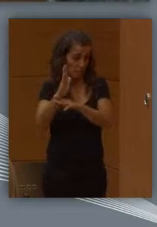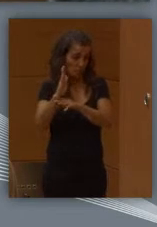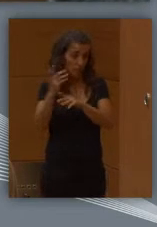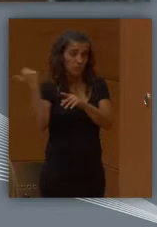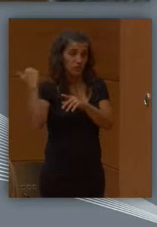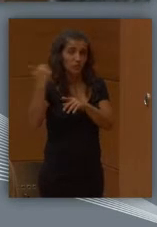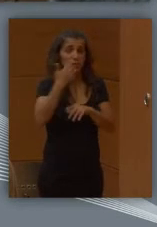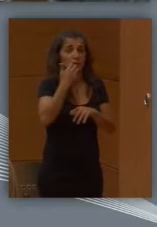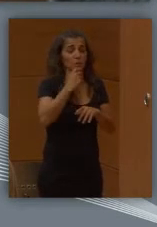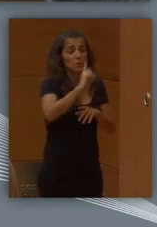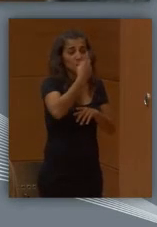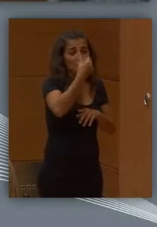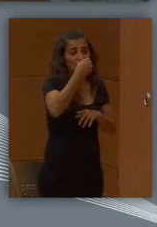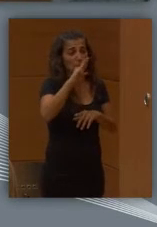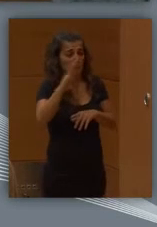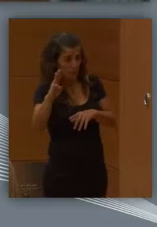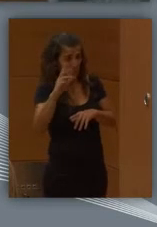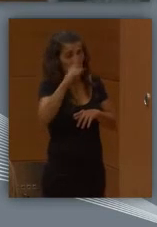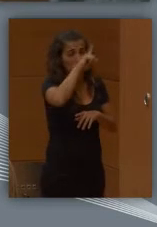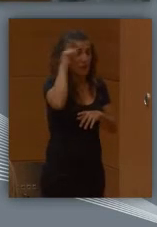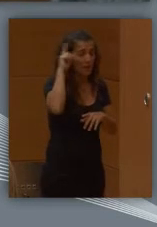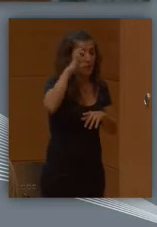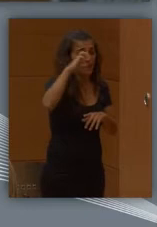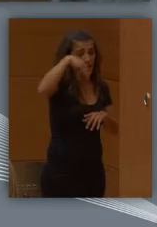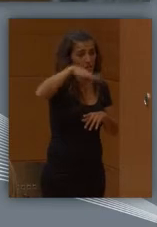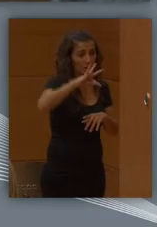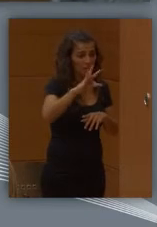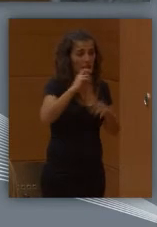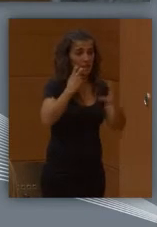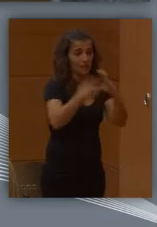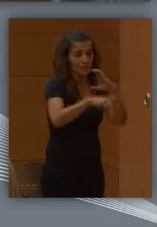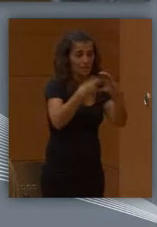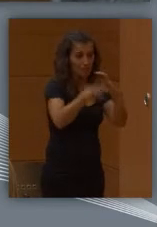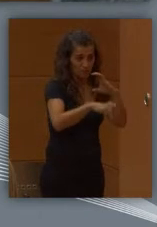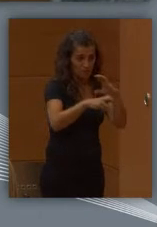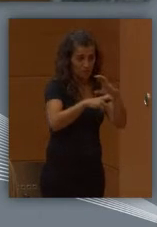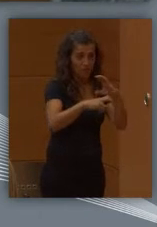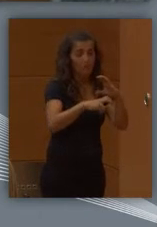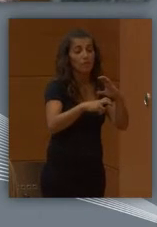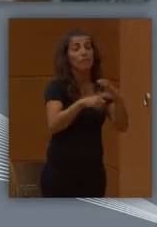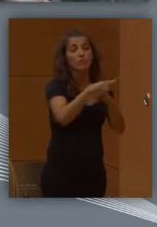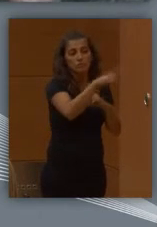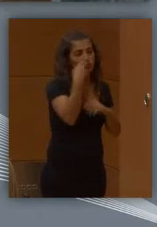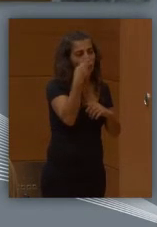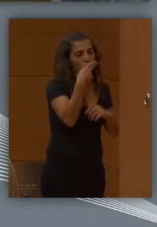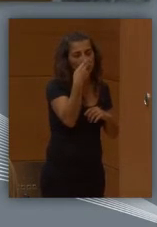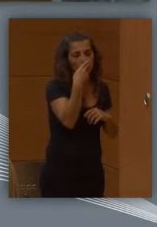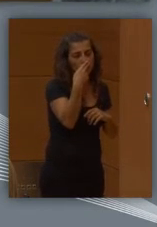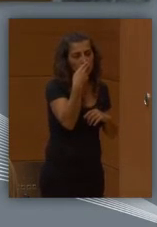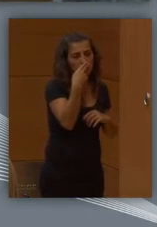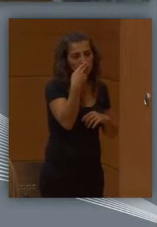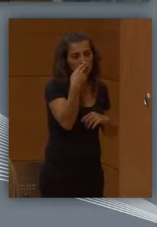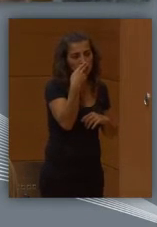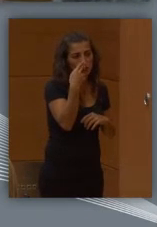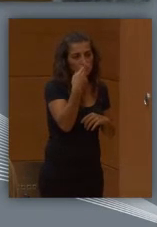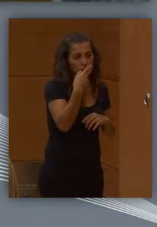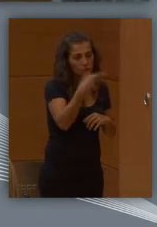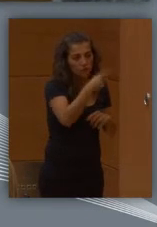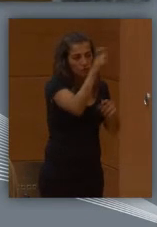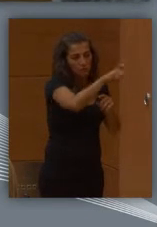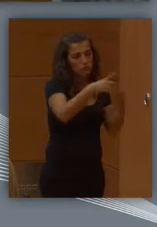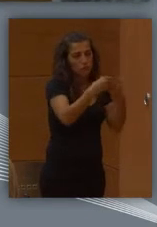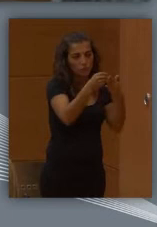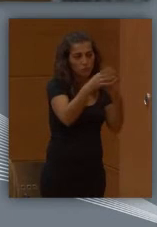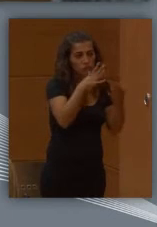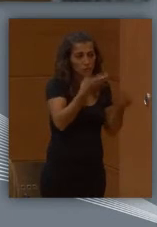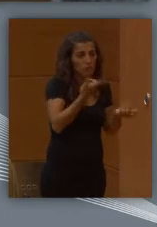Madrid MT Renfe, combina información de varios modos, con lo cual también es muy interesante para los usuarios. Al final no les importa el modo, sino un desplazamiento